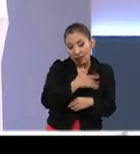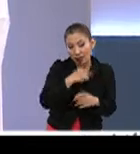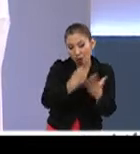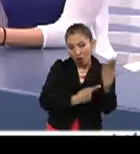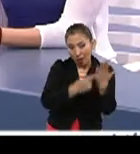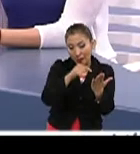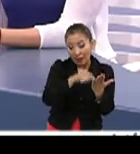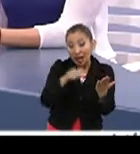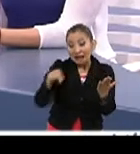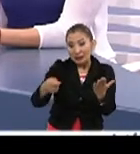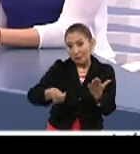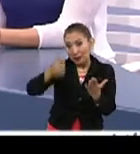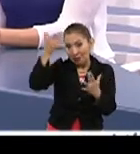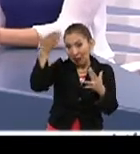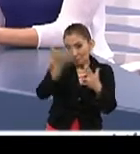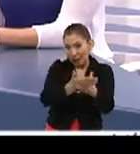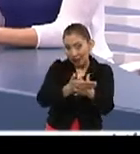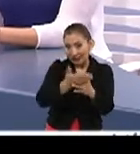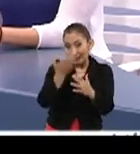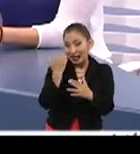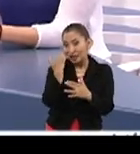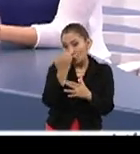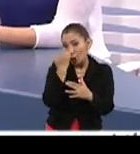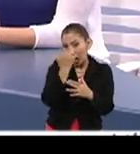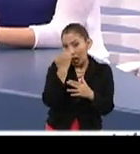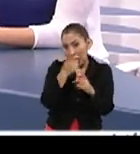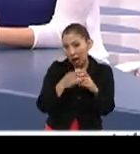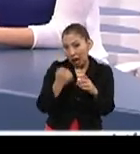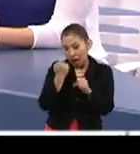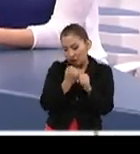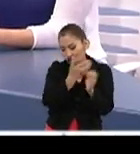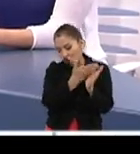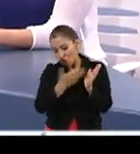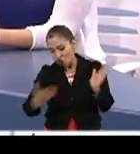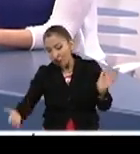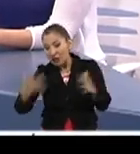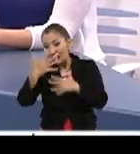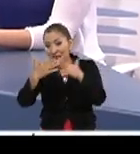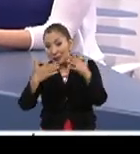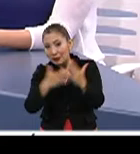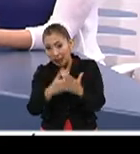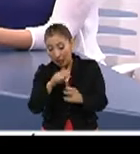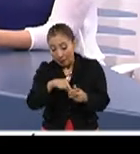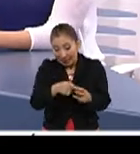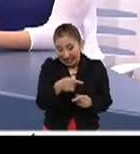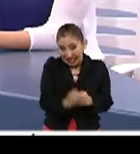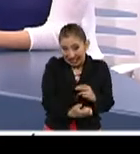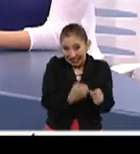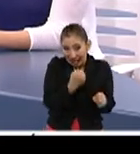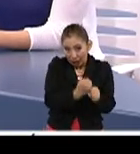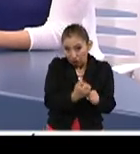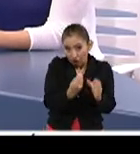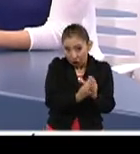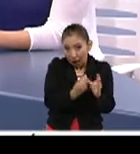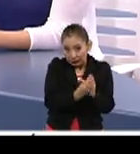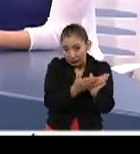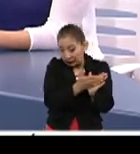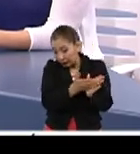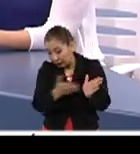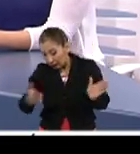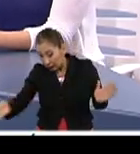del programa es que en este primer ciclo escolar, en el que vamos a estar capacitando a más de 15.000 estudiantes, que acaba de iniciar, este que acaba de